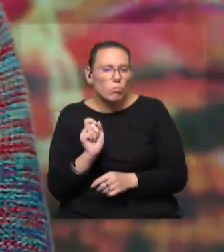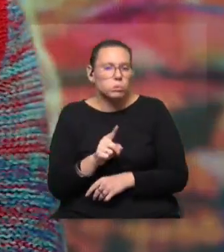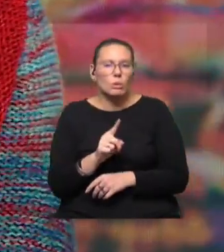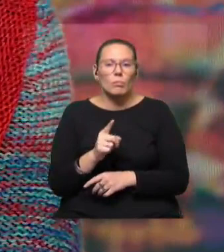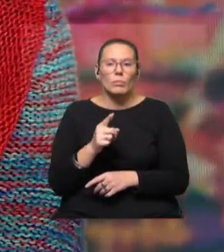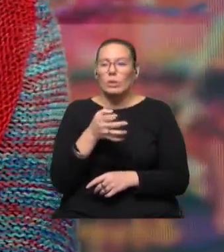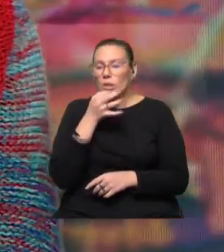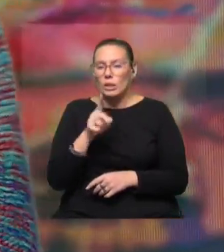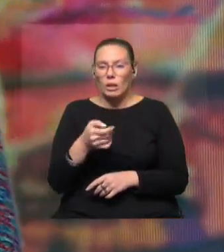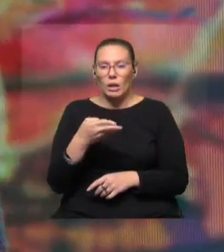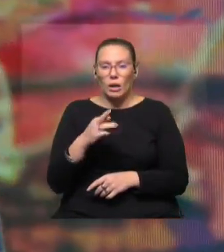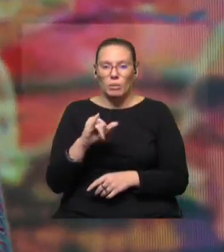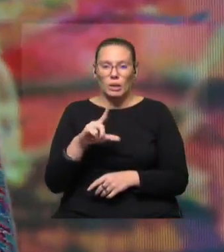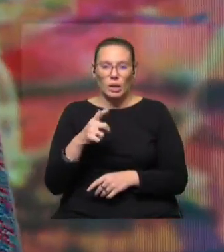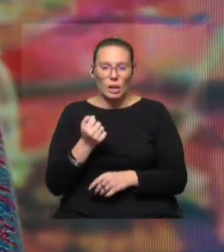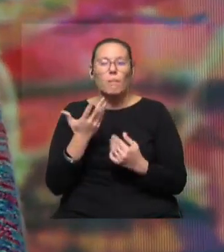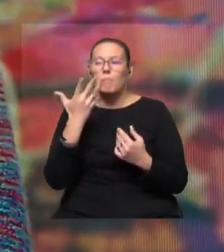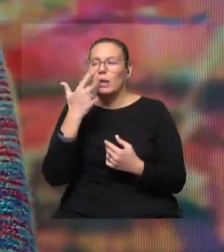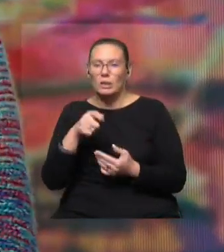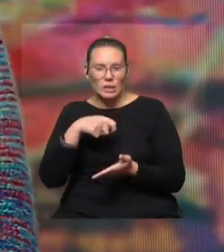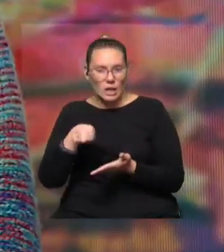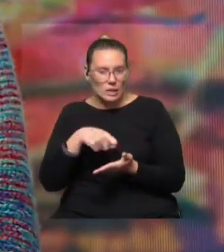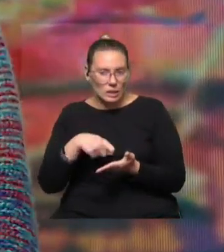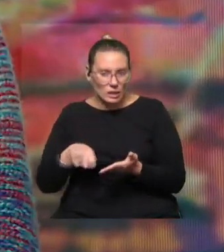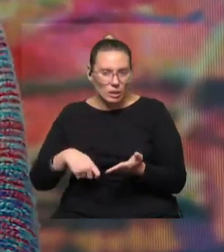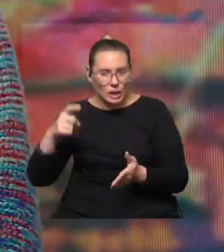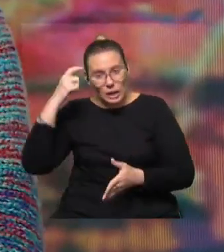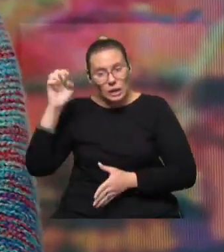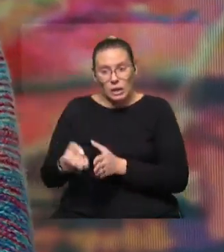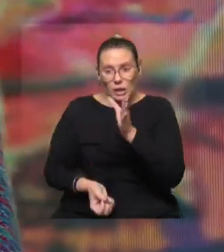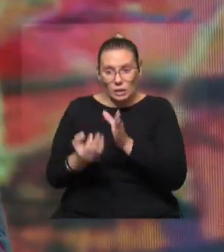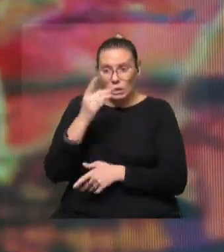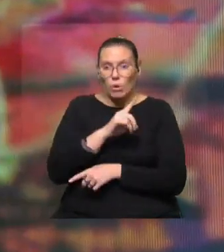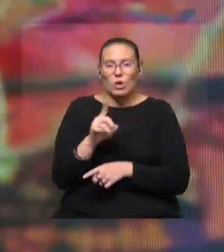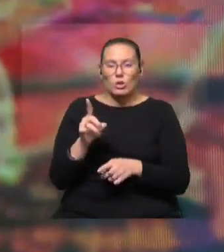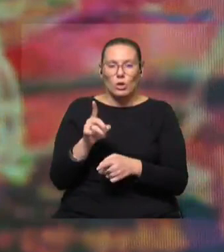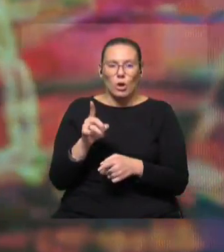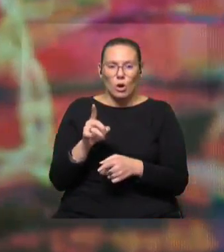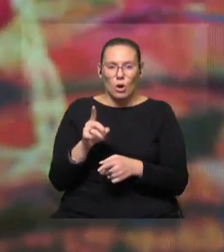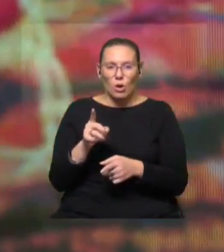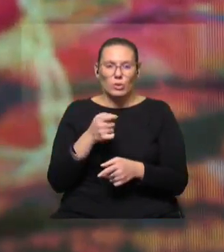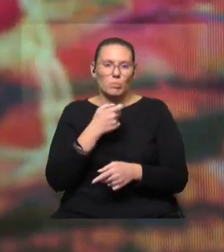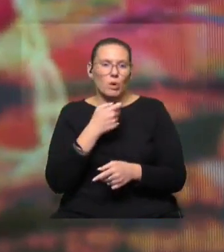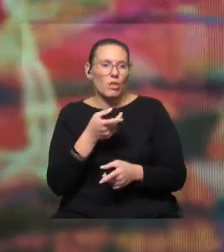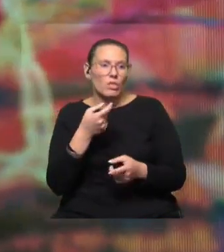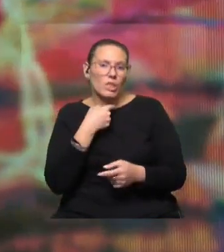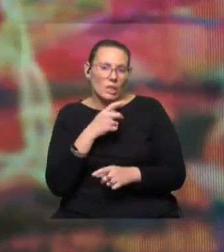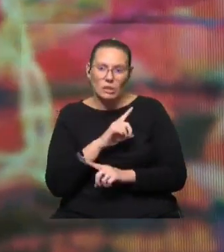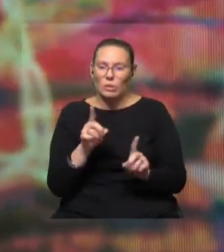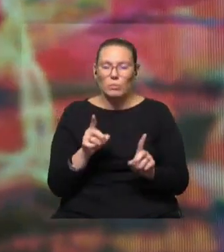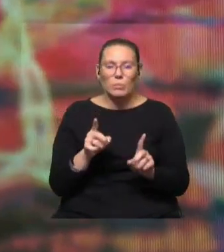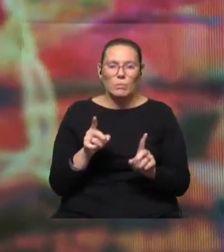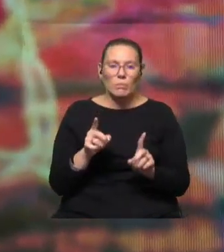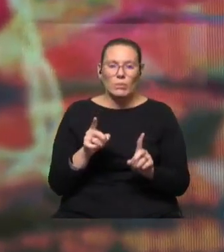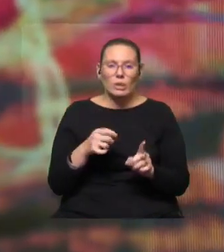Entonces yo le dije a Gabriela Me encantaría que escribas desde un lugar creativo No desde un lugar didáctico no Entonces